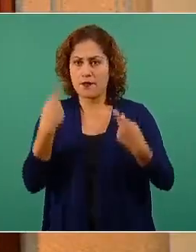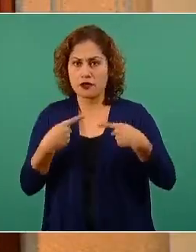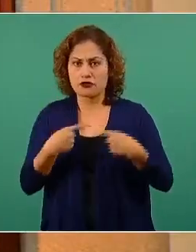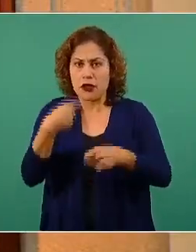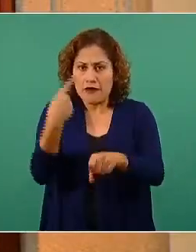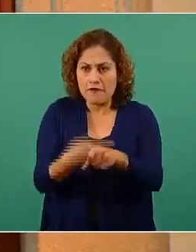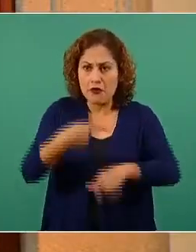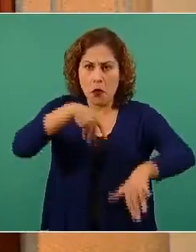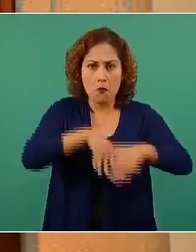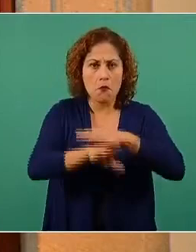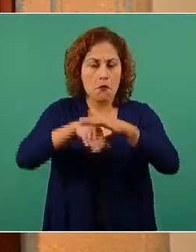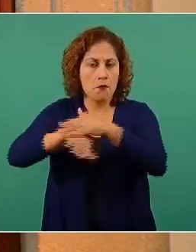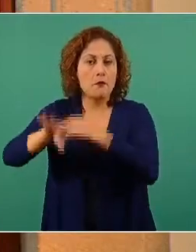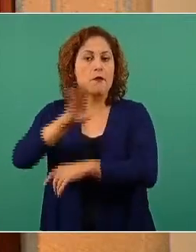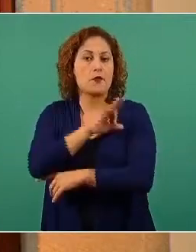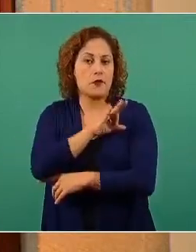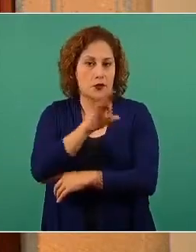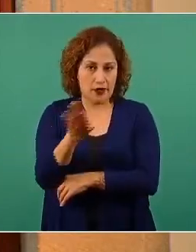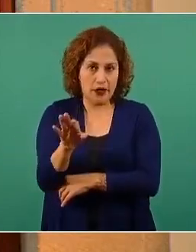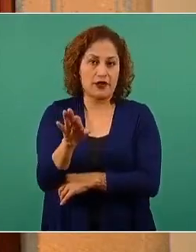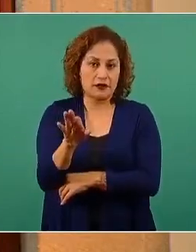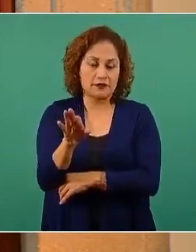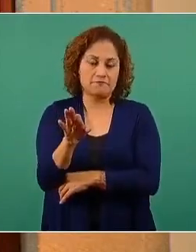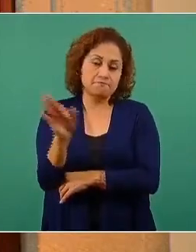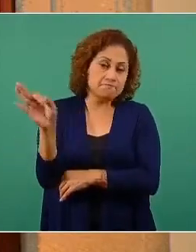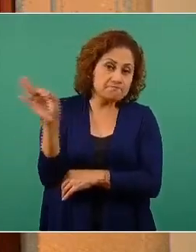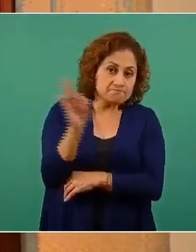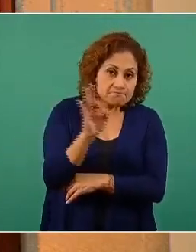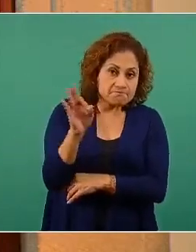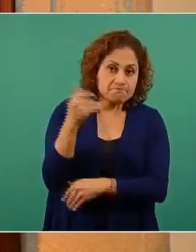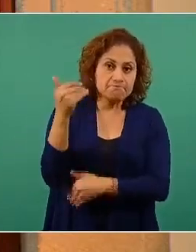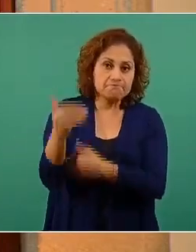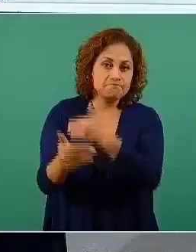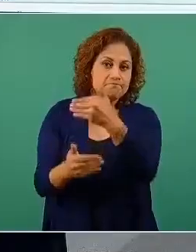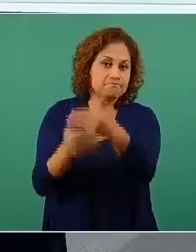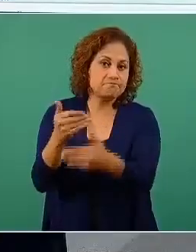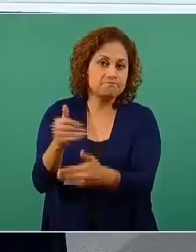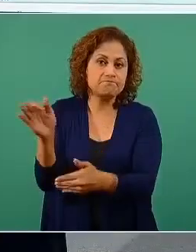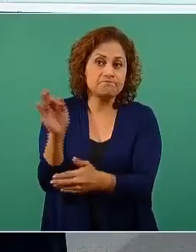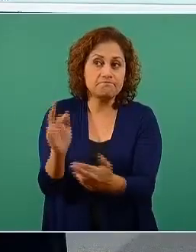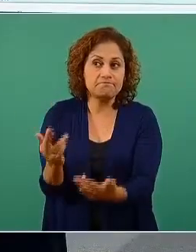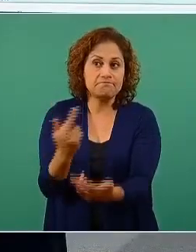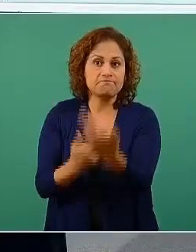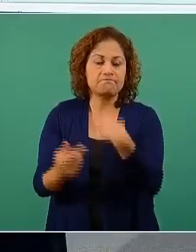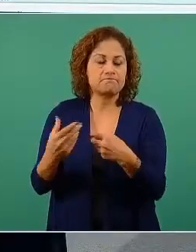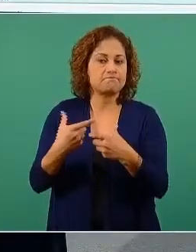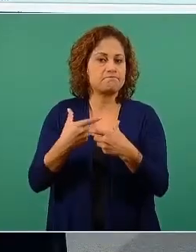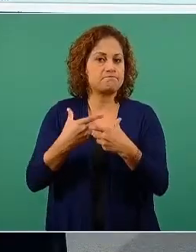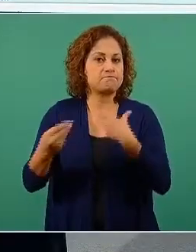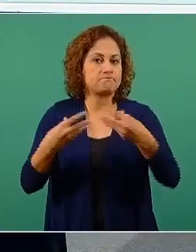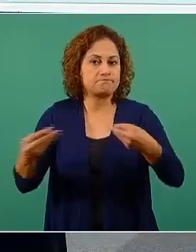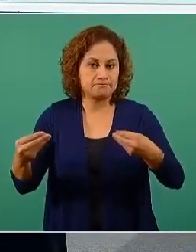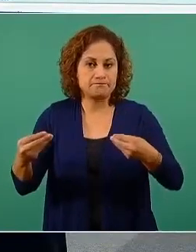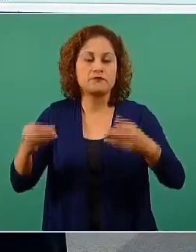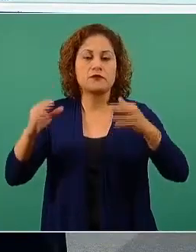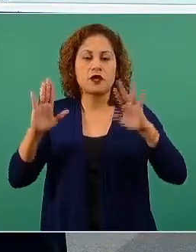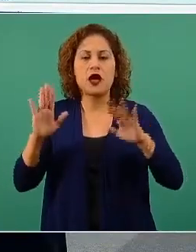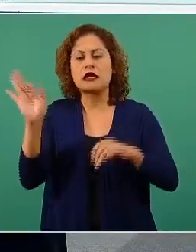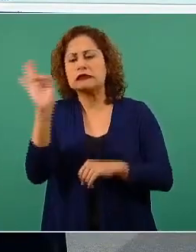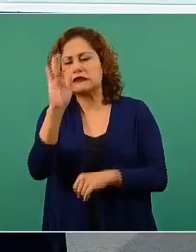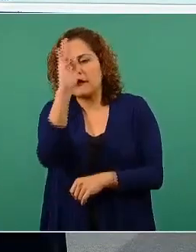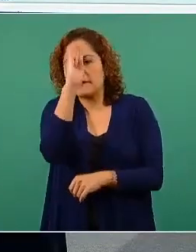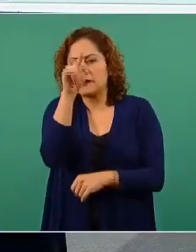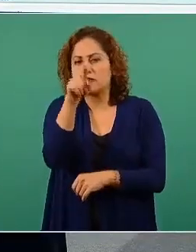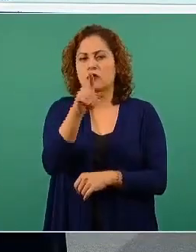disponibles y que en su momento pudieran utilizarse en caso de que hubiera algún rebrote, sobre todo en lo local, pensando en un